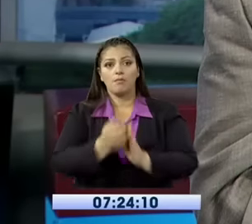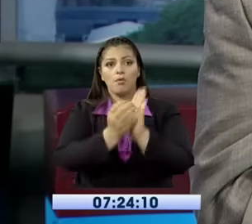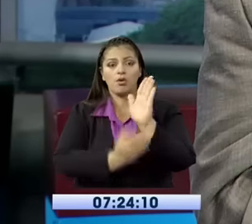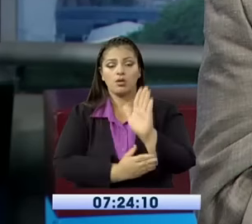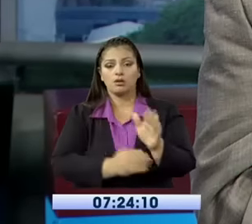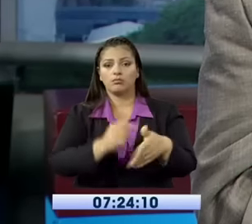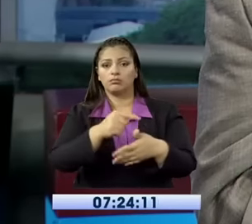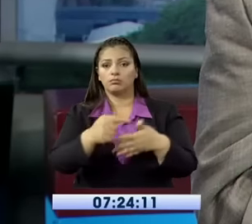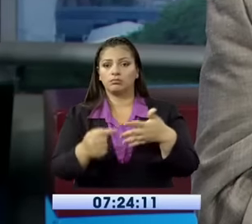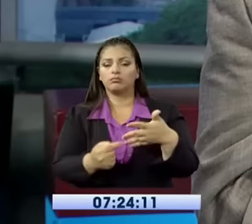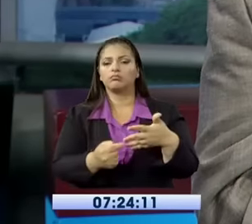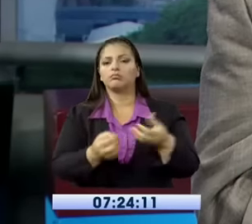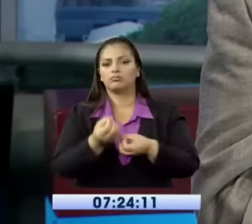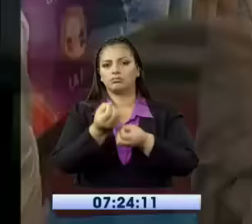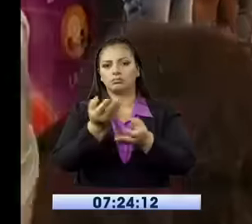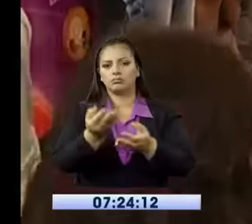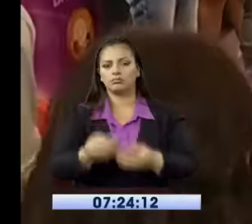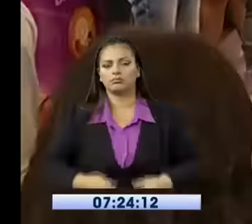de